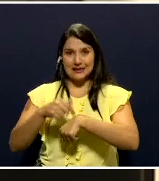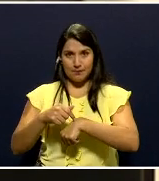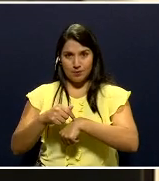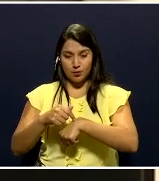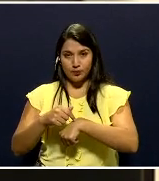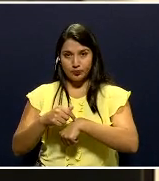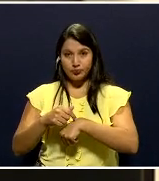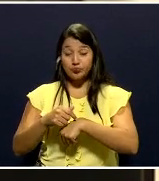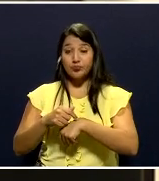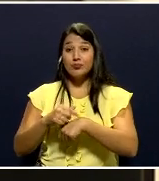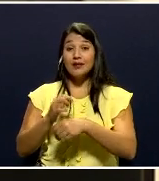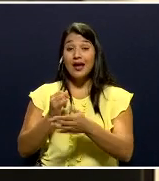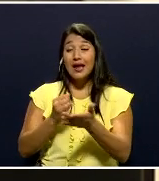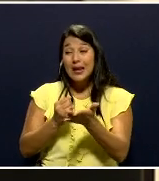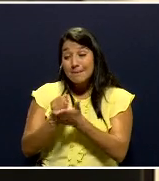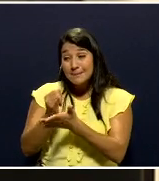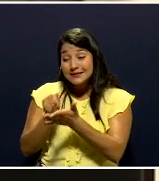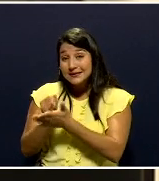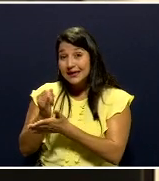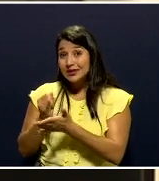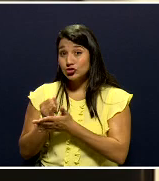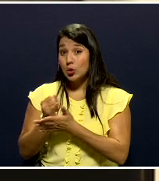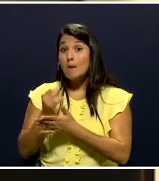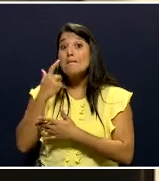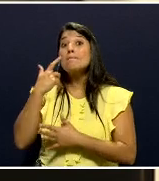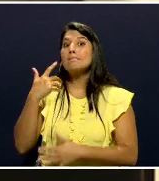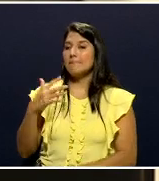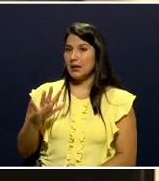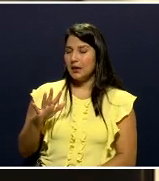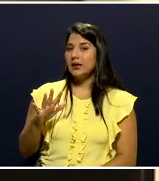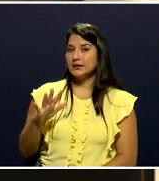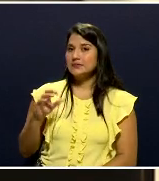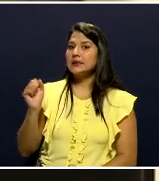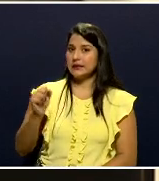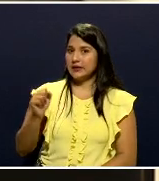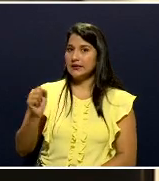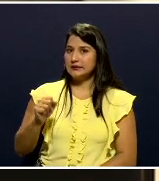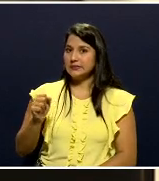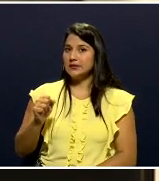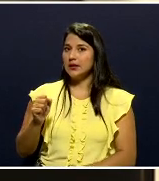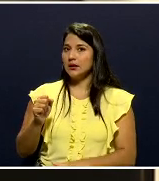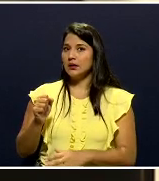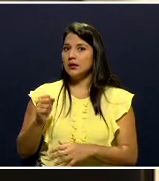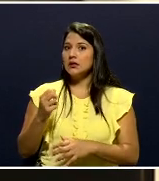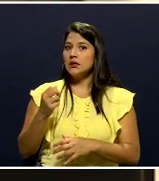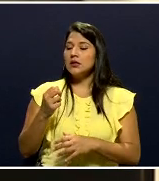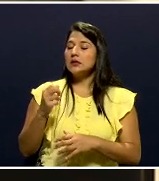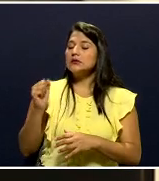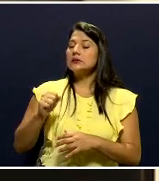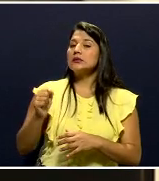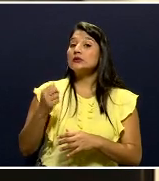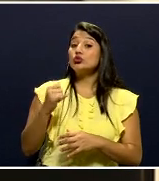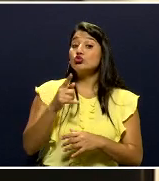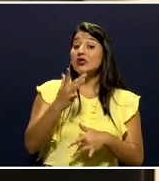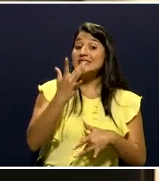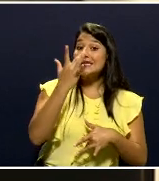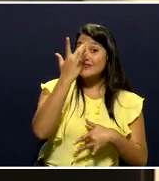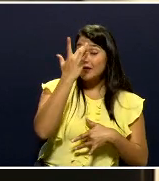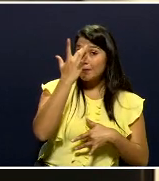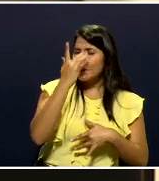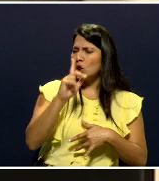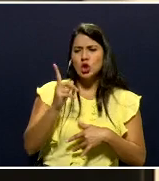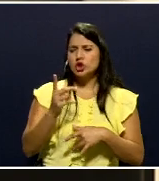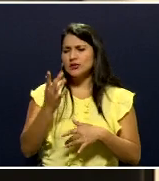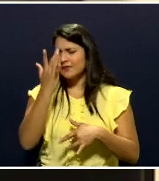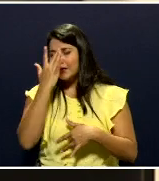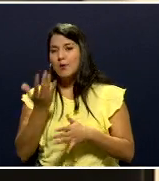Los estudios en algunos casos parecen indicar que sí hay una inmunidad protectora, en otros casos parece que